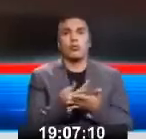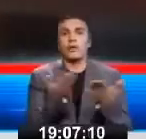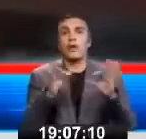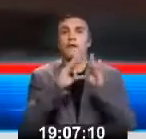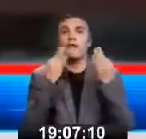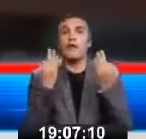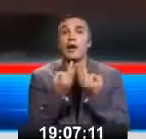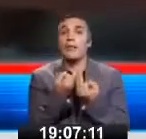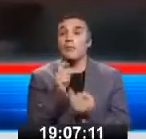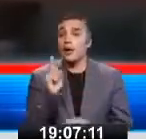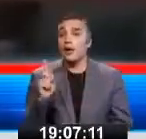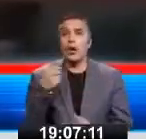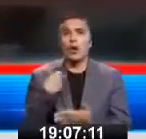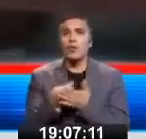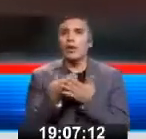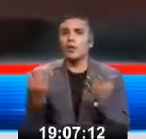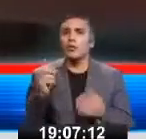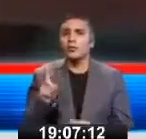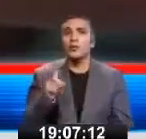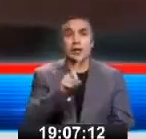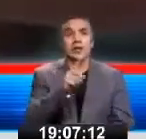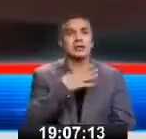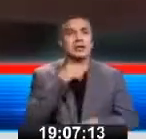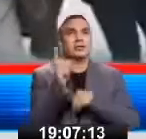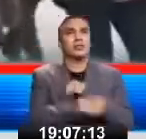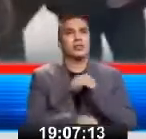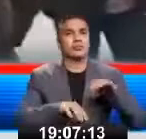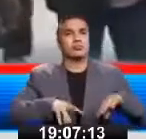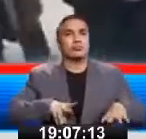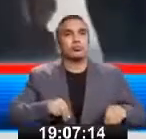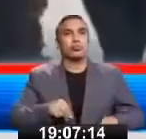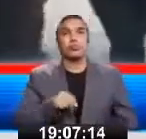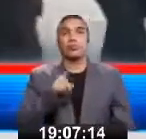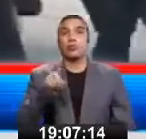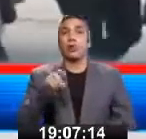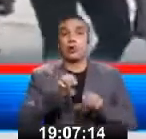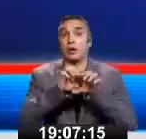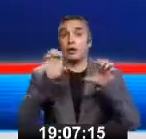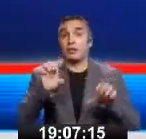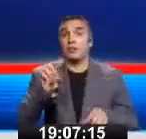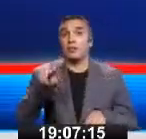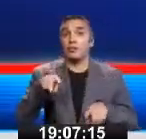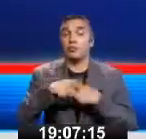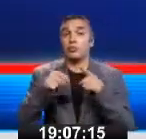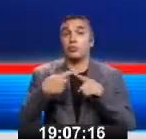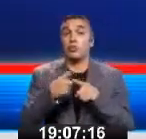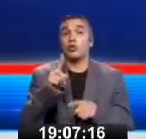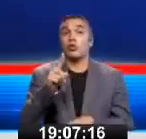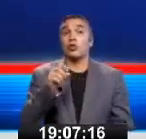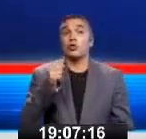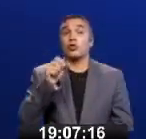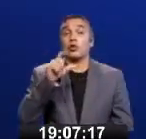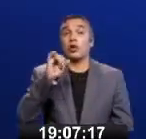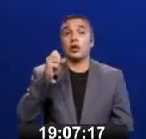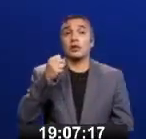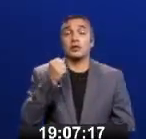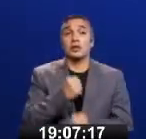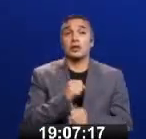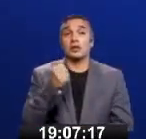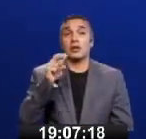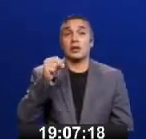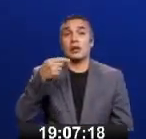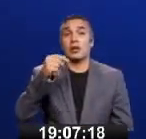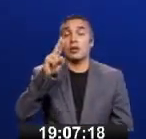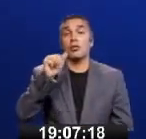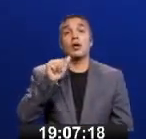del exministro sentenciado por corrupción. Una de las compañías que surgió mientras Solís dirigía Senagua y después el Ministerio